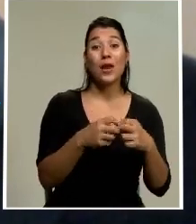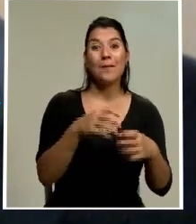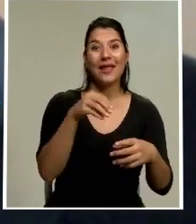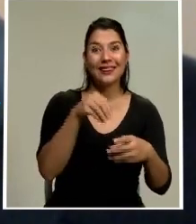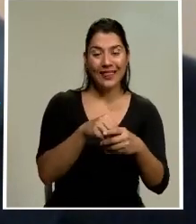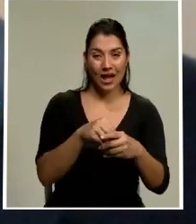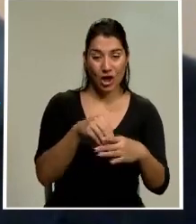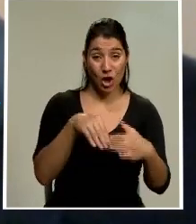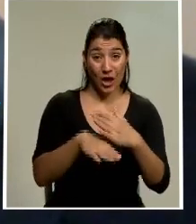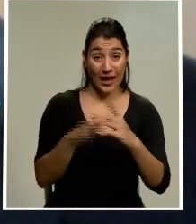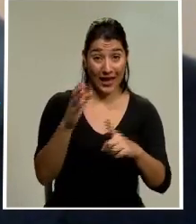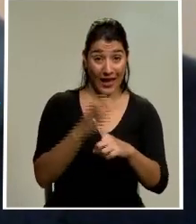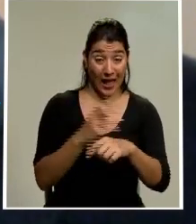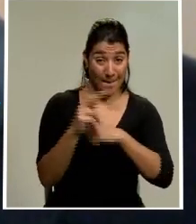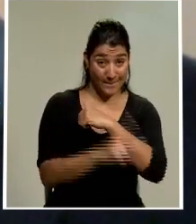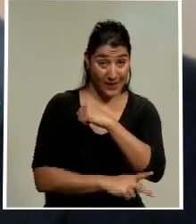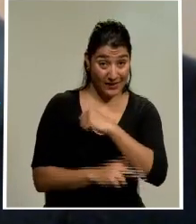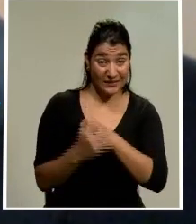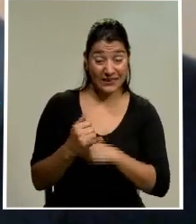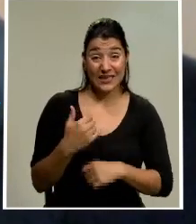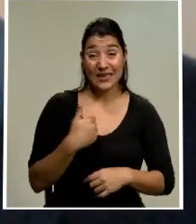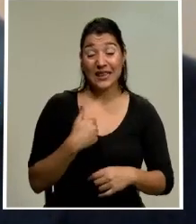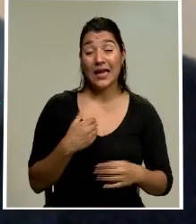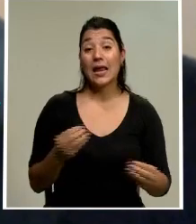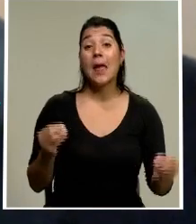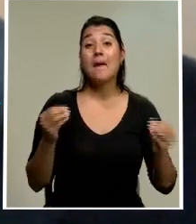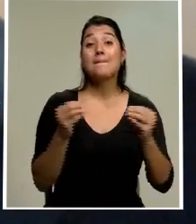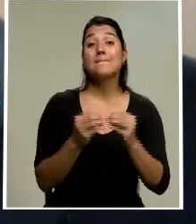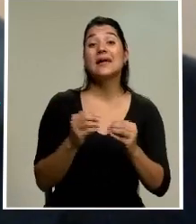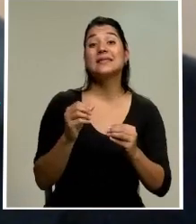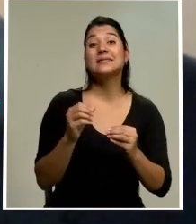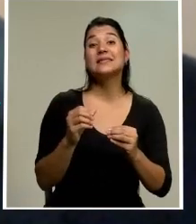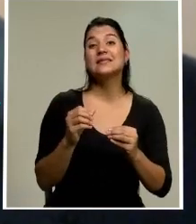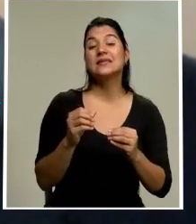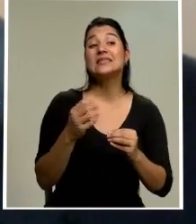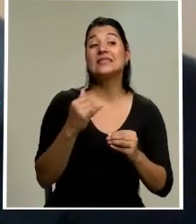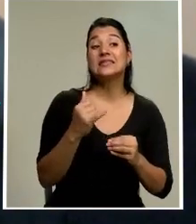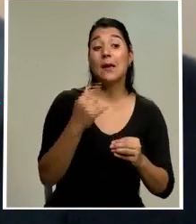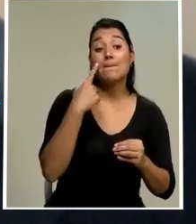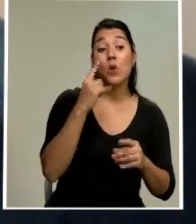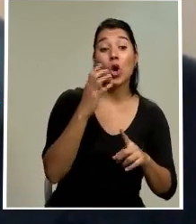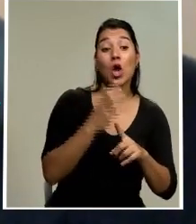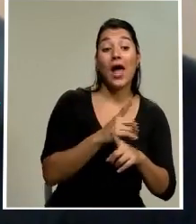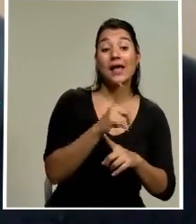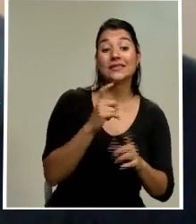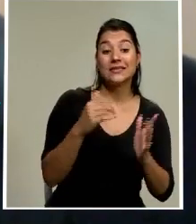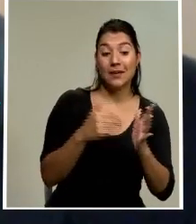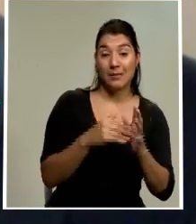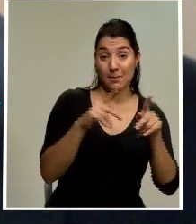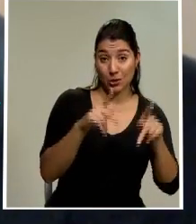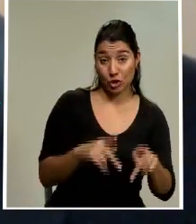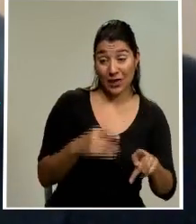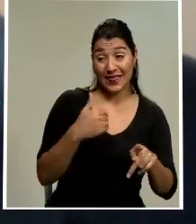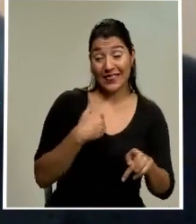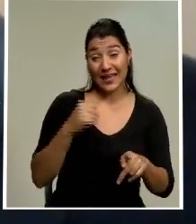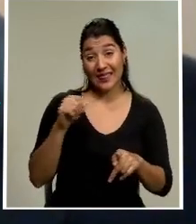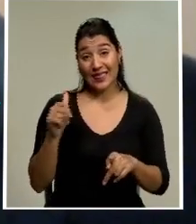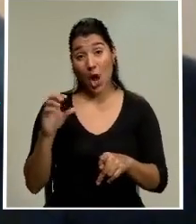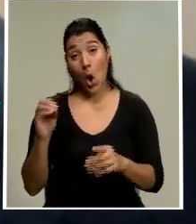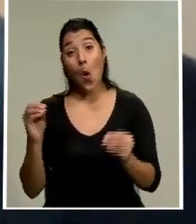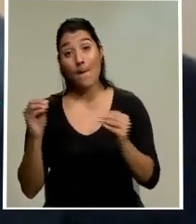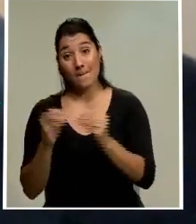10 homicidios cada 100.000 habitantes, las Naciones Unidas lo califica como grave, como una epidemia. ¿Cuál